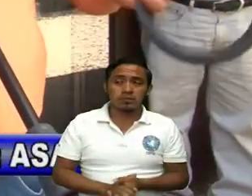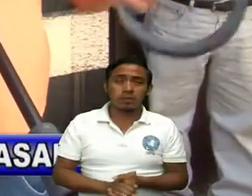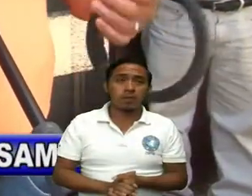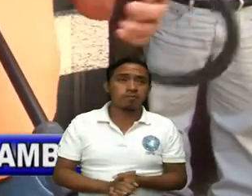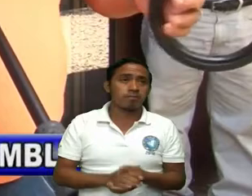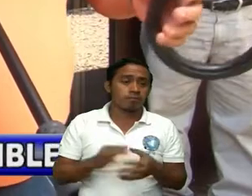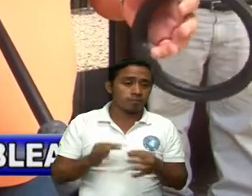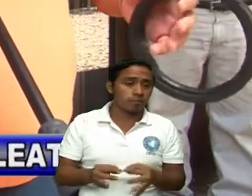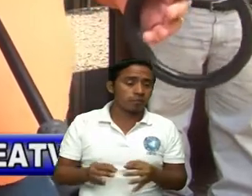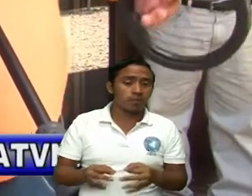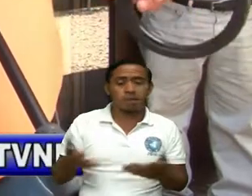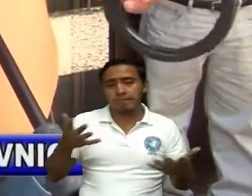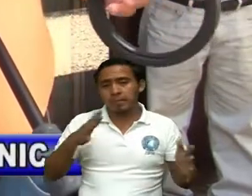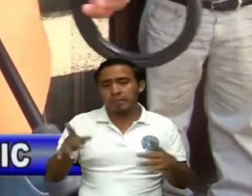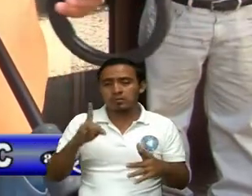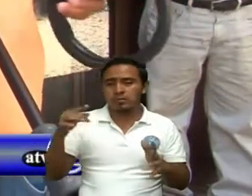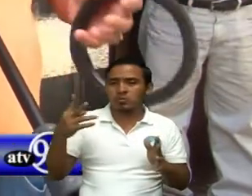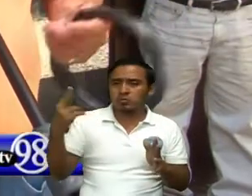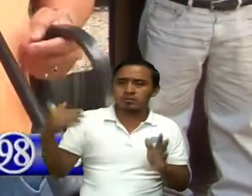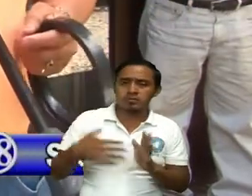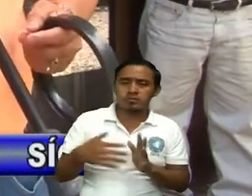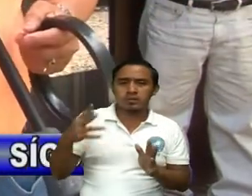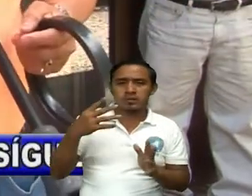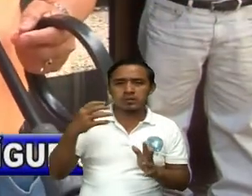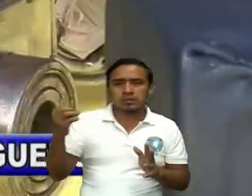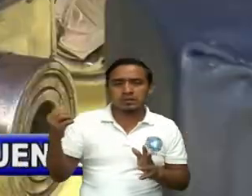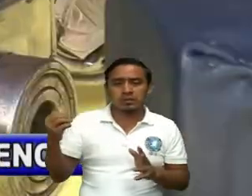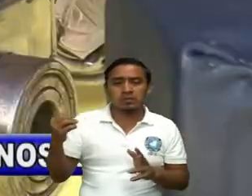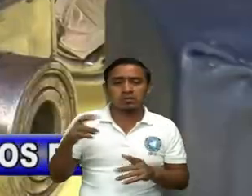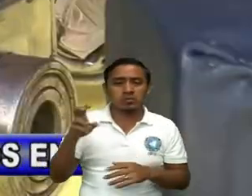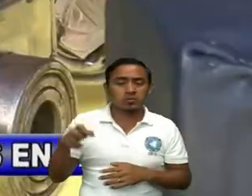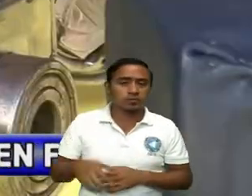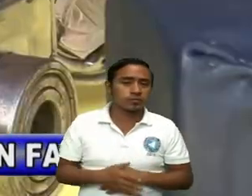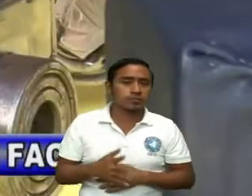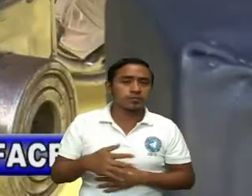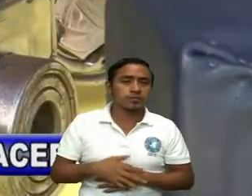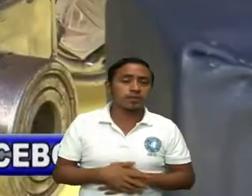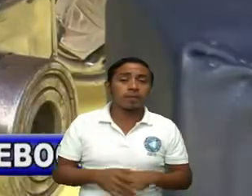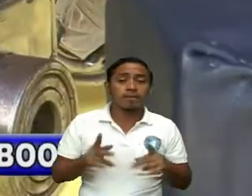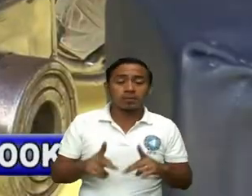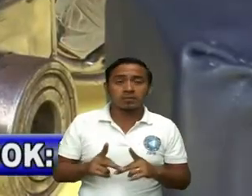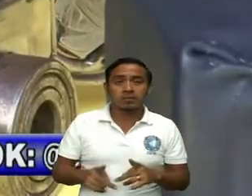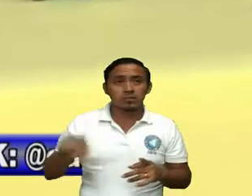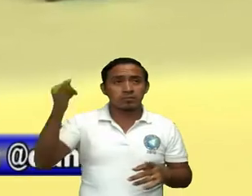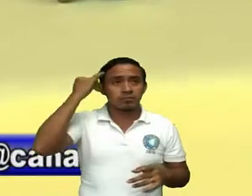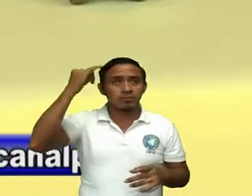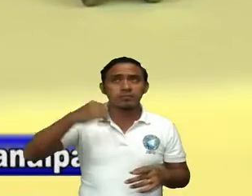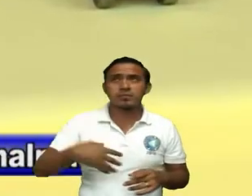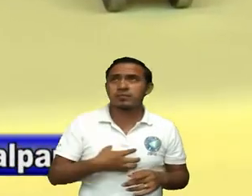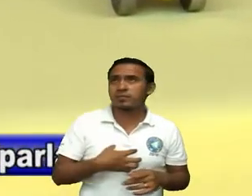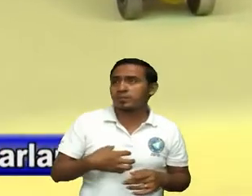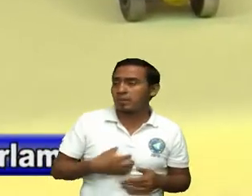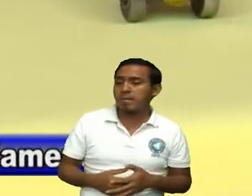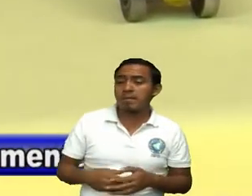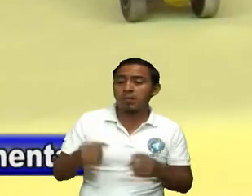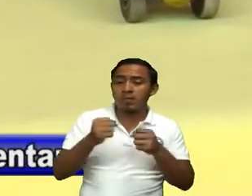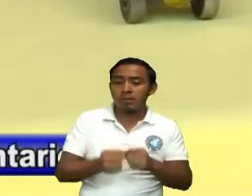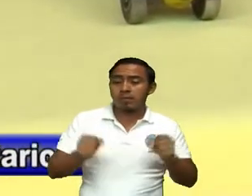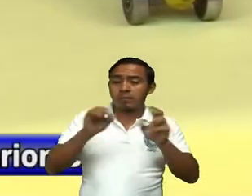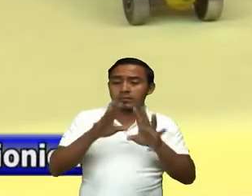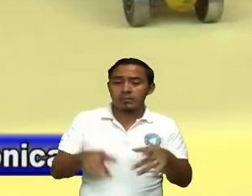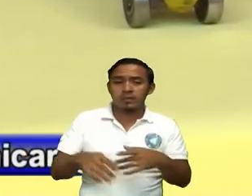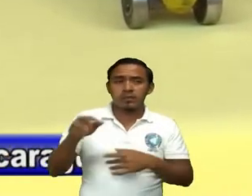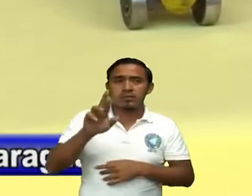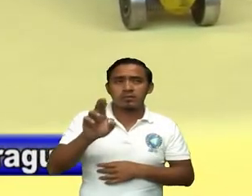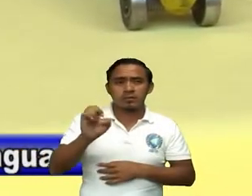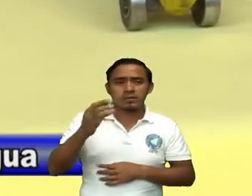por alrededor de unos 2.500, 3.000 córdobas. Los emprendimientos desarrollados por las y los recicladores de